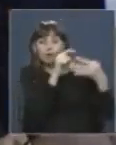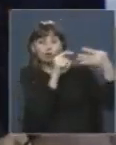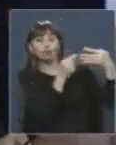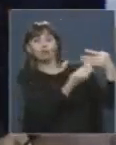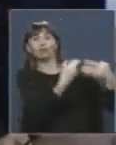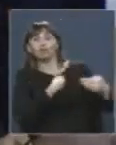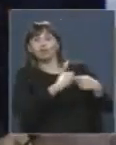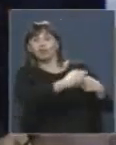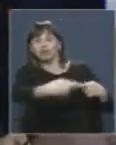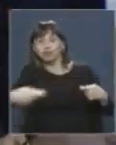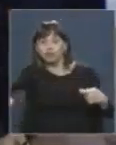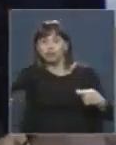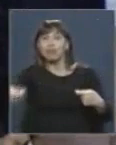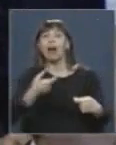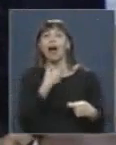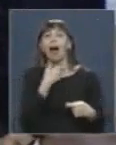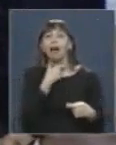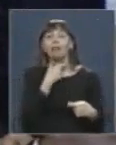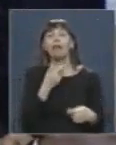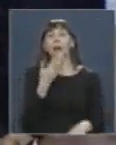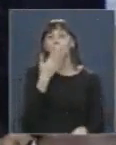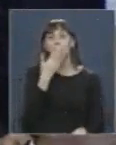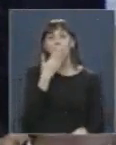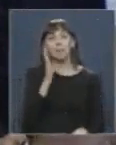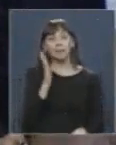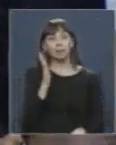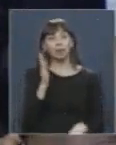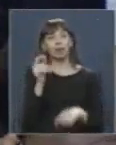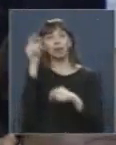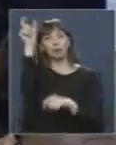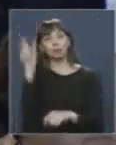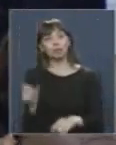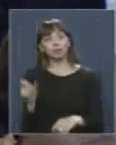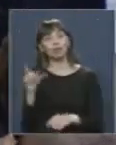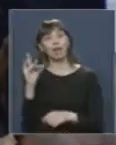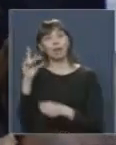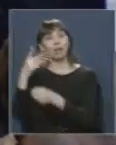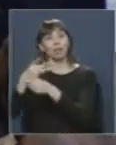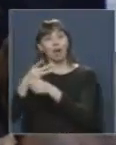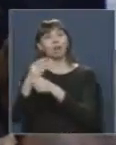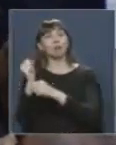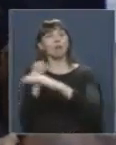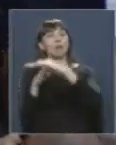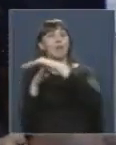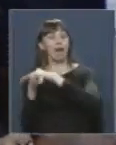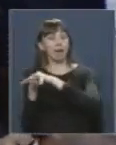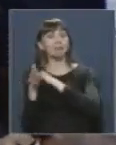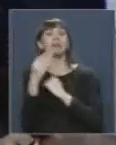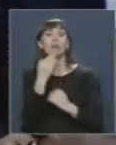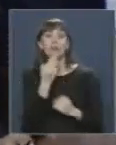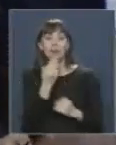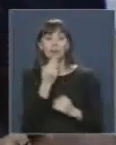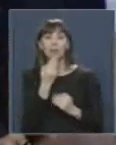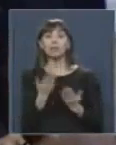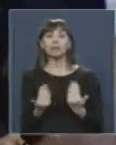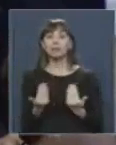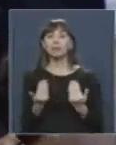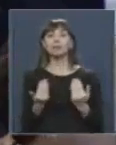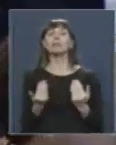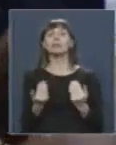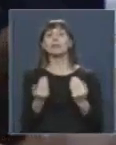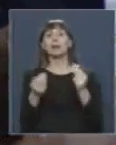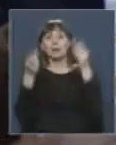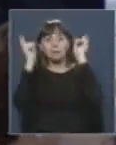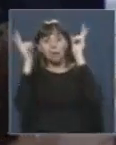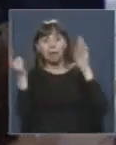permita mejorar el acceso del adulto mayor. Hoy también debemos tener un sistema de transporte